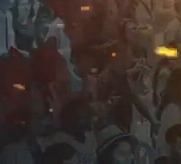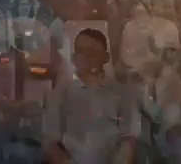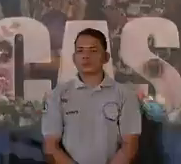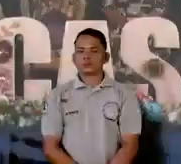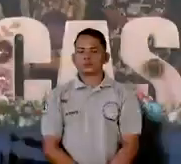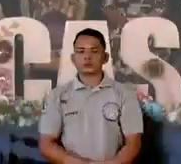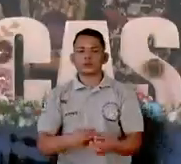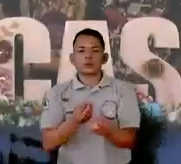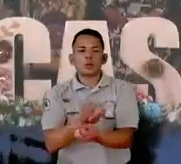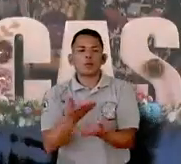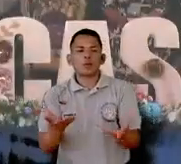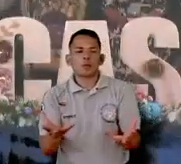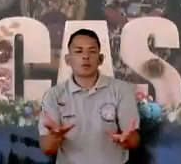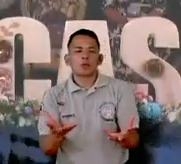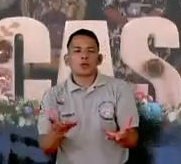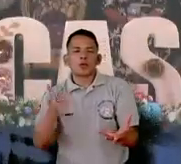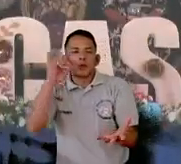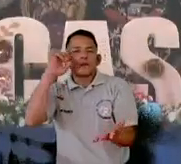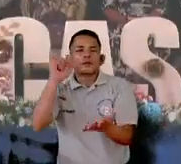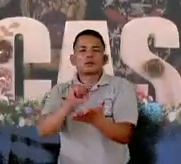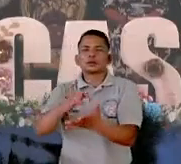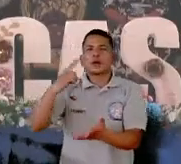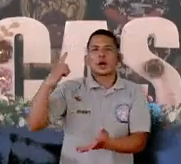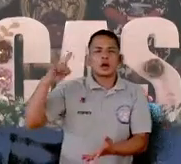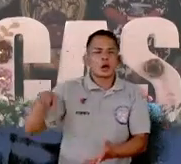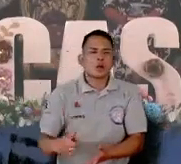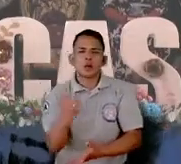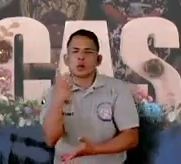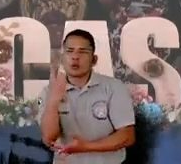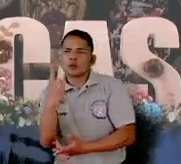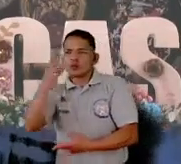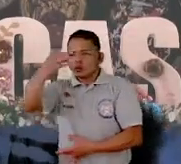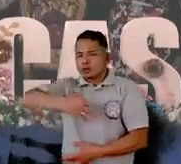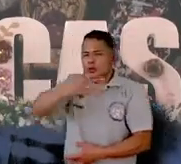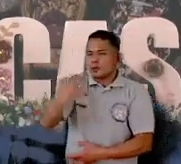¿Cuántos creen que el único digno de ser alabado es Jesucristo?